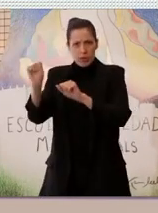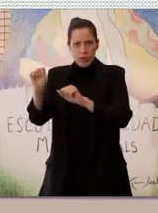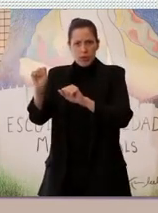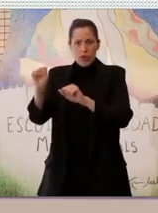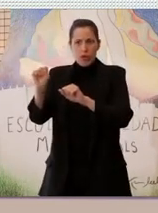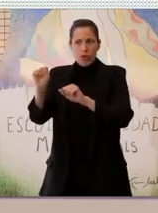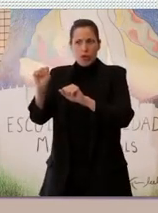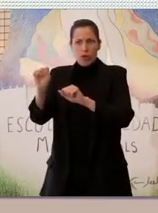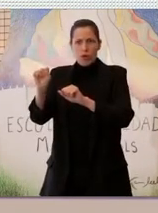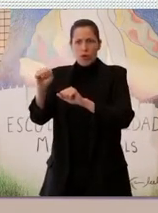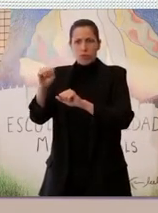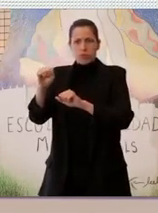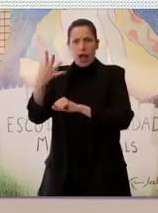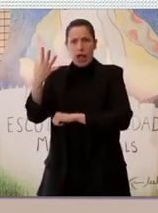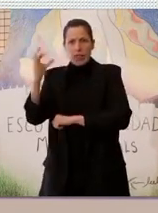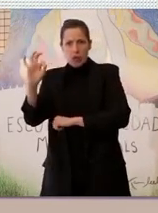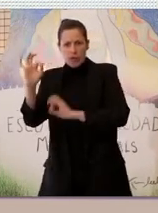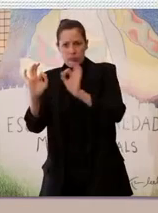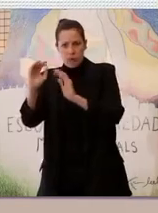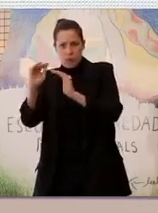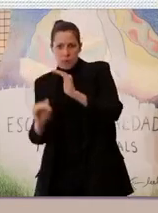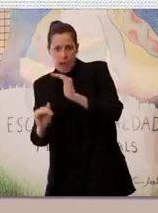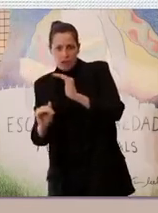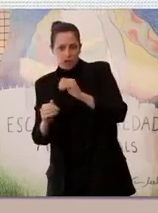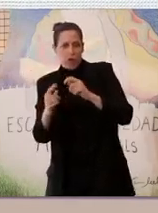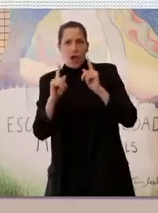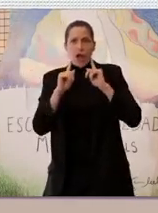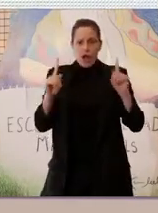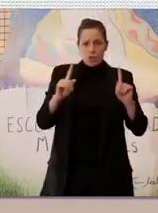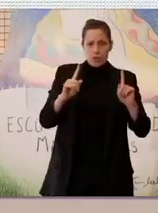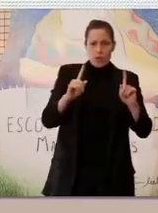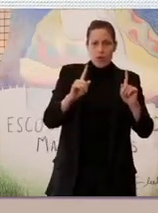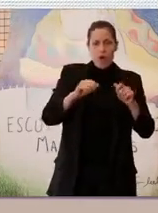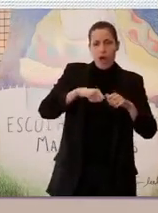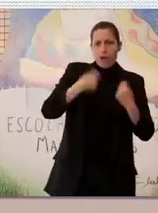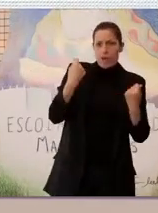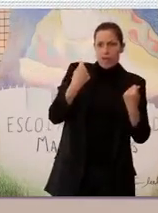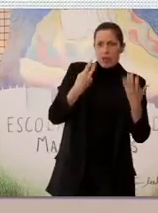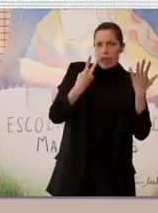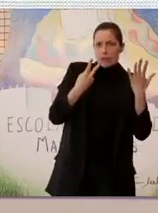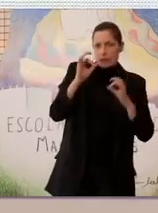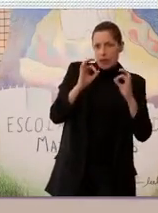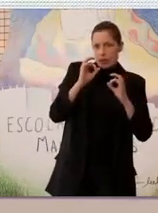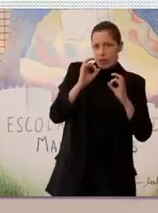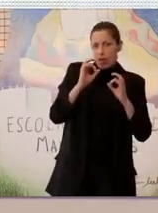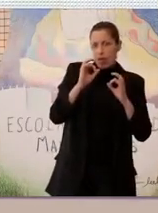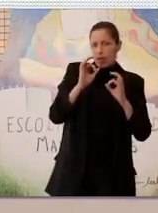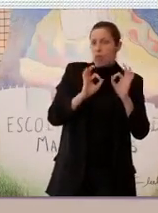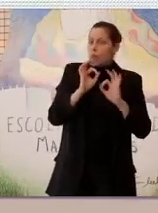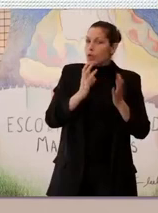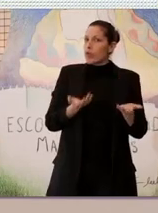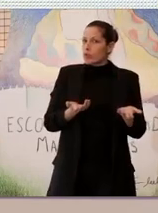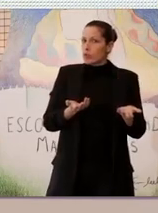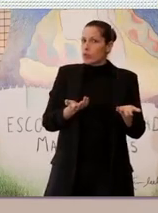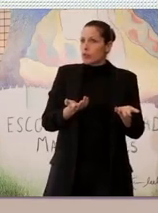un 80%, algo tiene que haber, porque las víctimas son iguales, se acogen a su derecho a no declarar